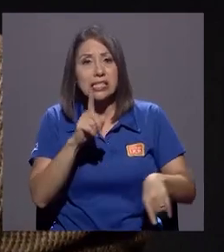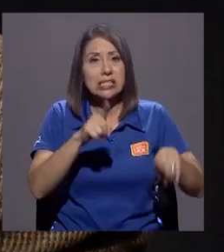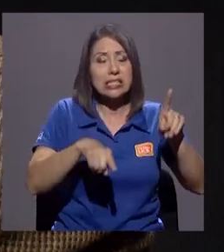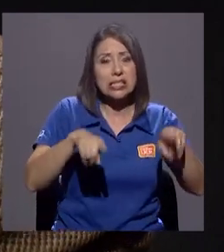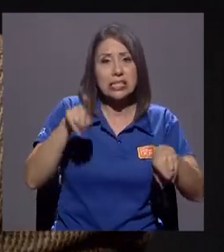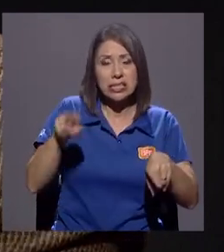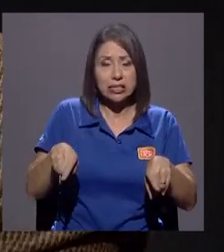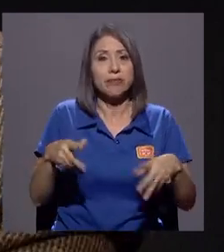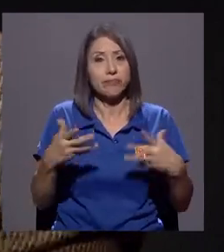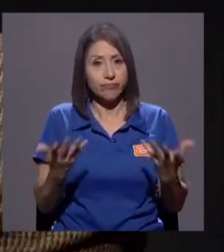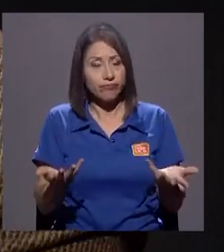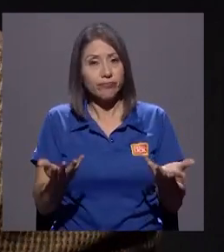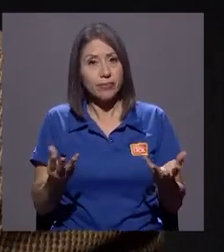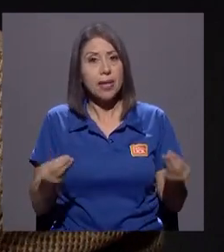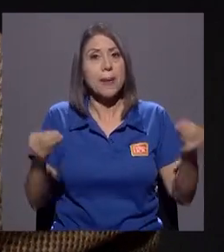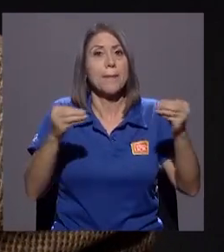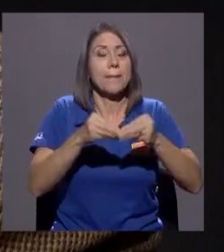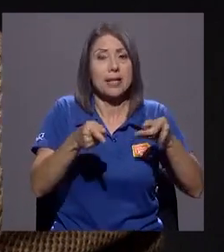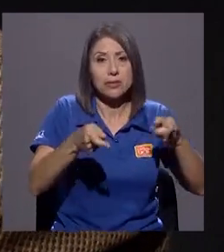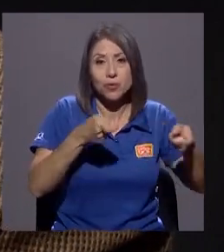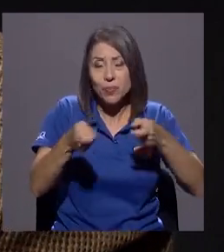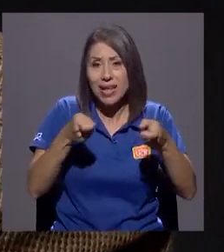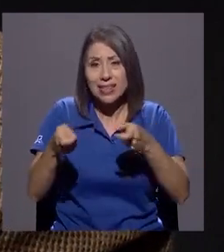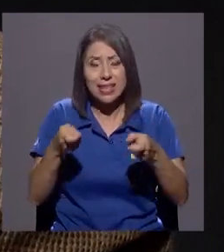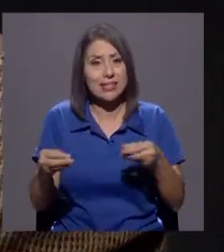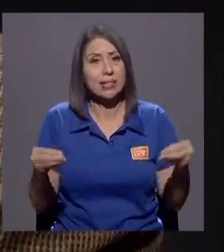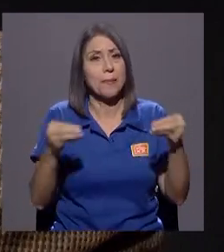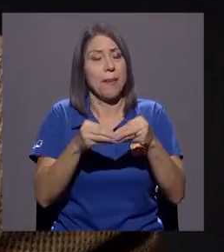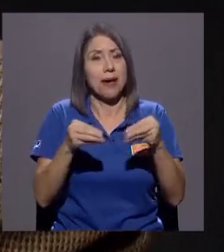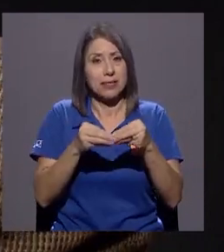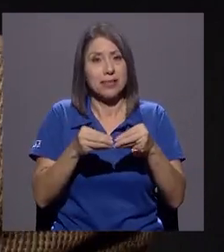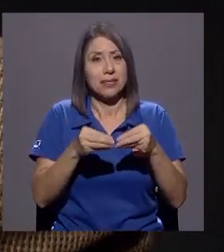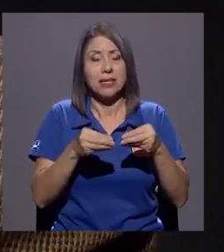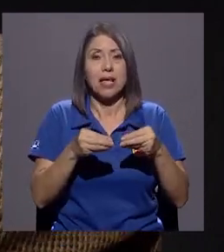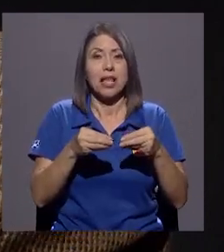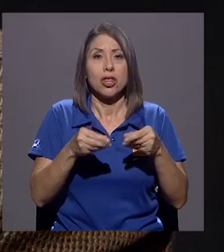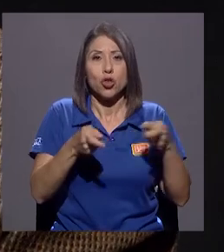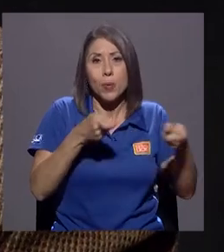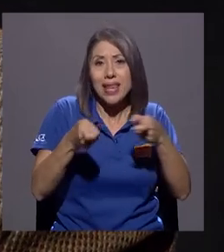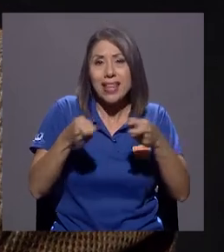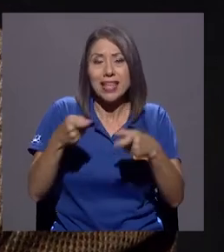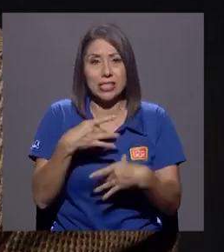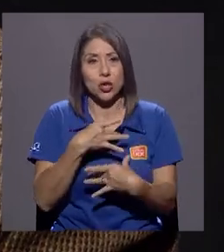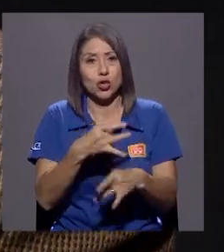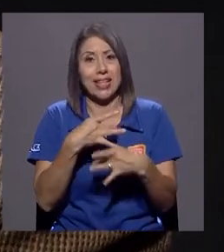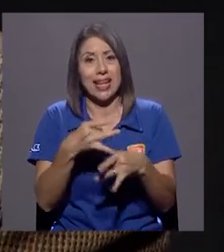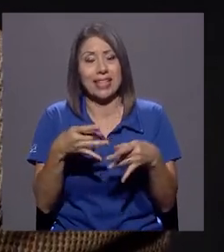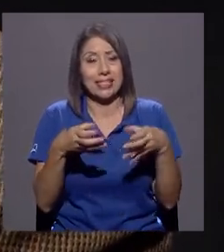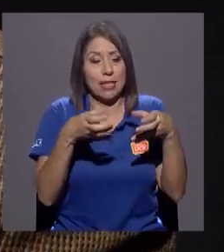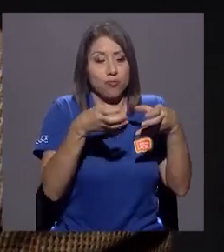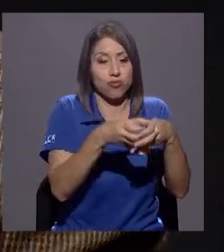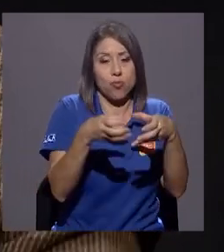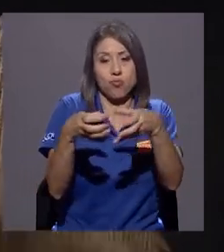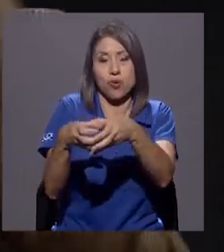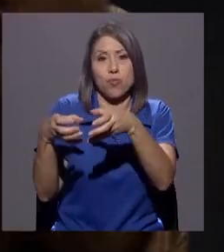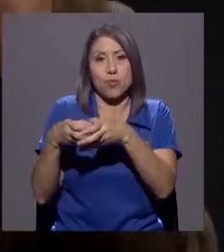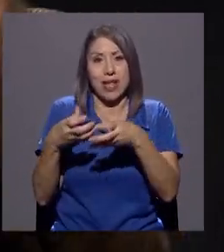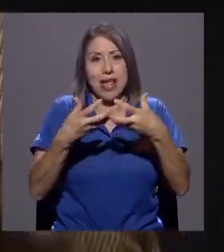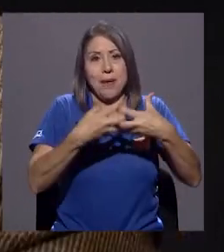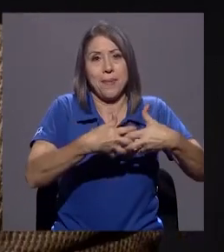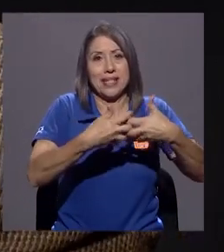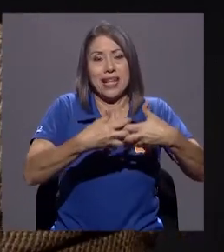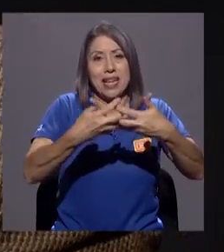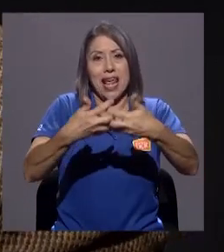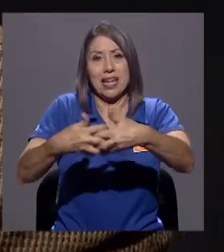convirtiéndose digamos en más dominantes más claramente dominante los intereses de los sectores empresariales de los